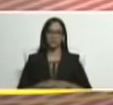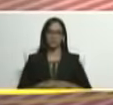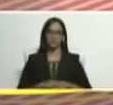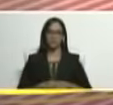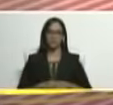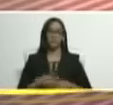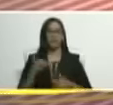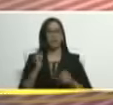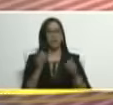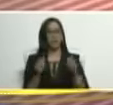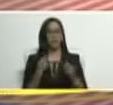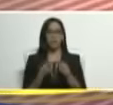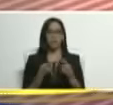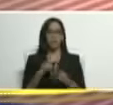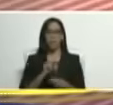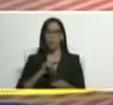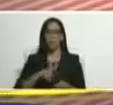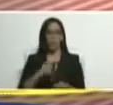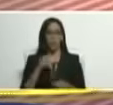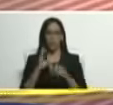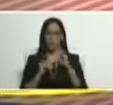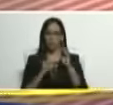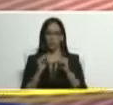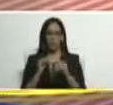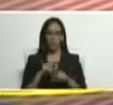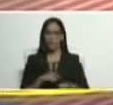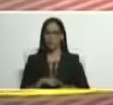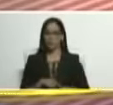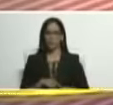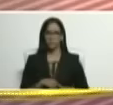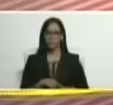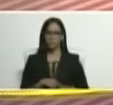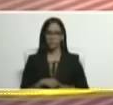Hay muchas cosas que no puedo contar todavía.